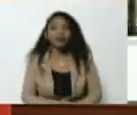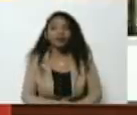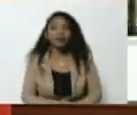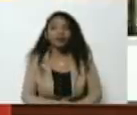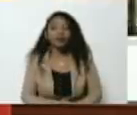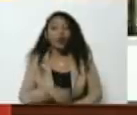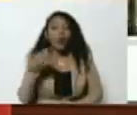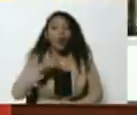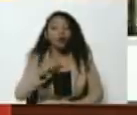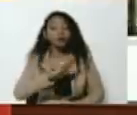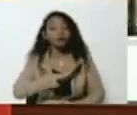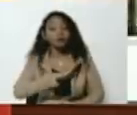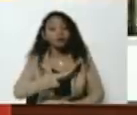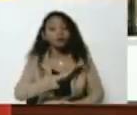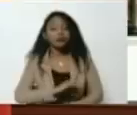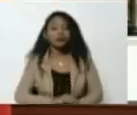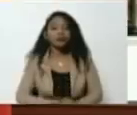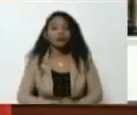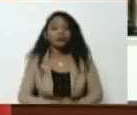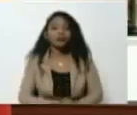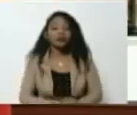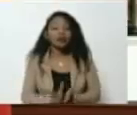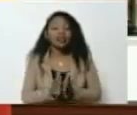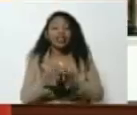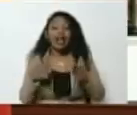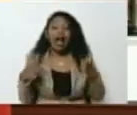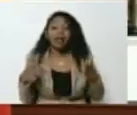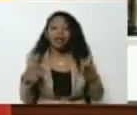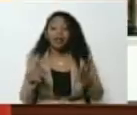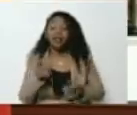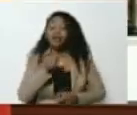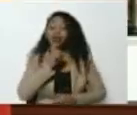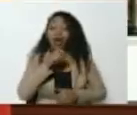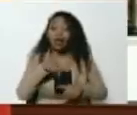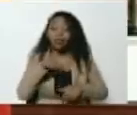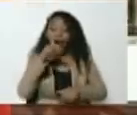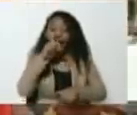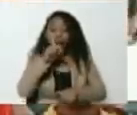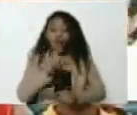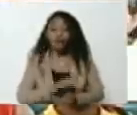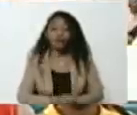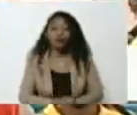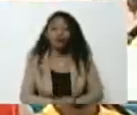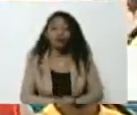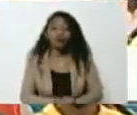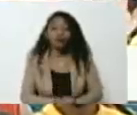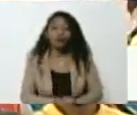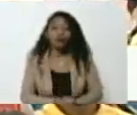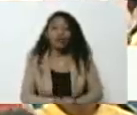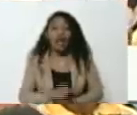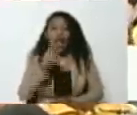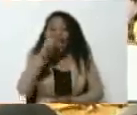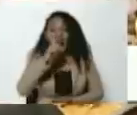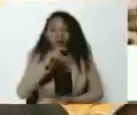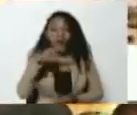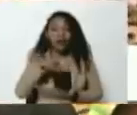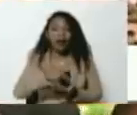Hoy tenemos grandes retos este año, el año de